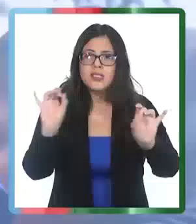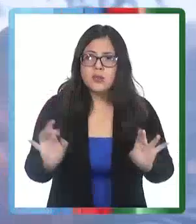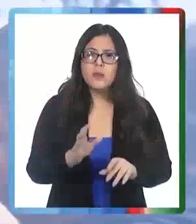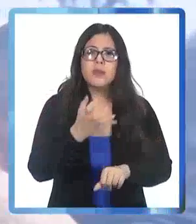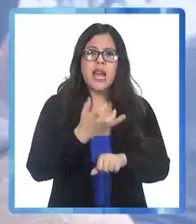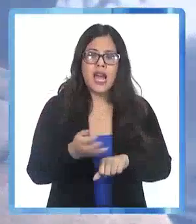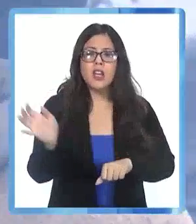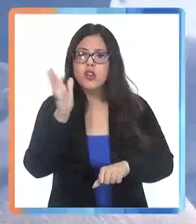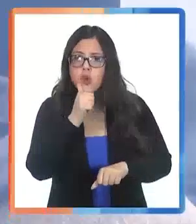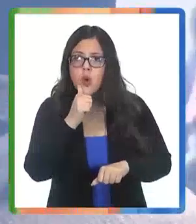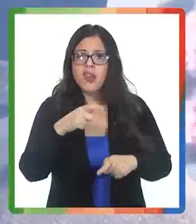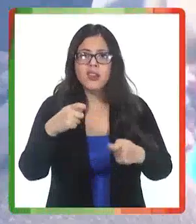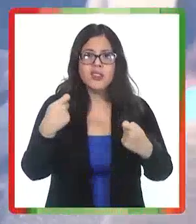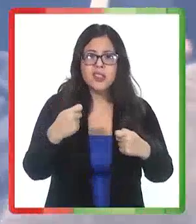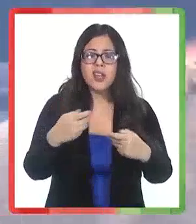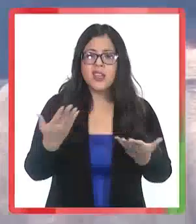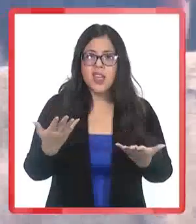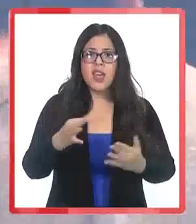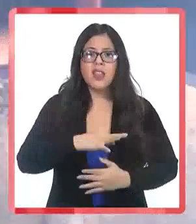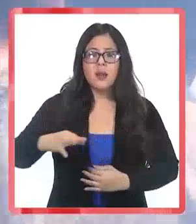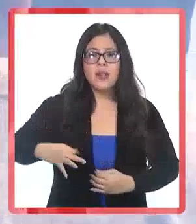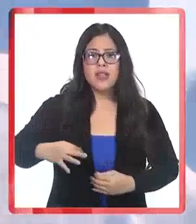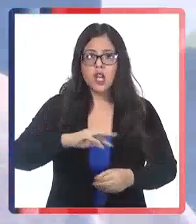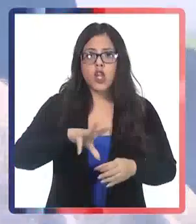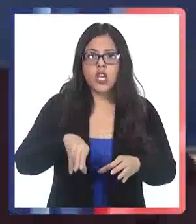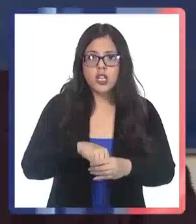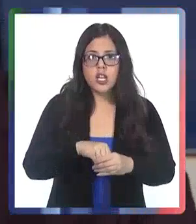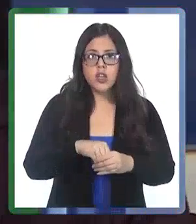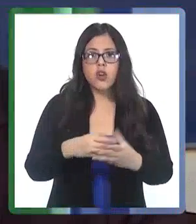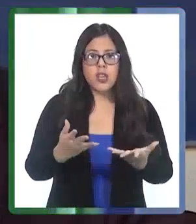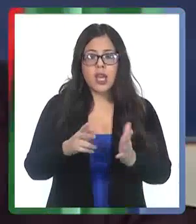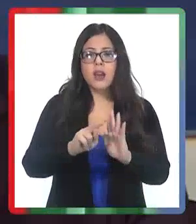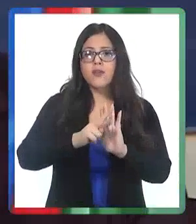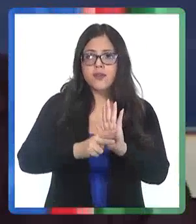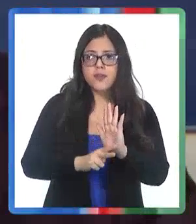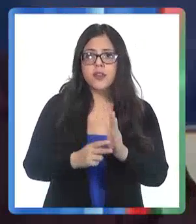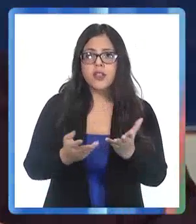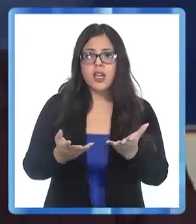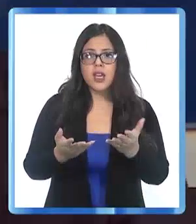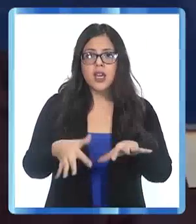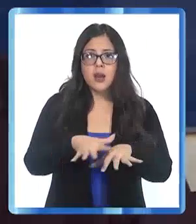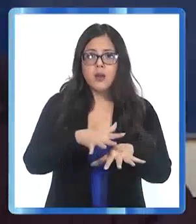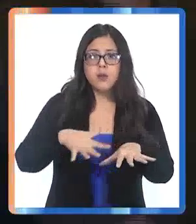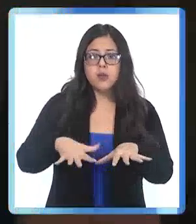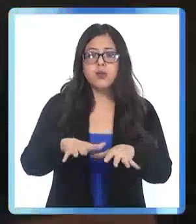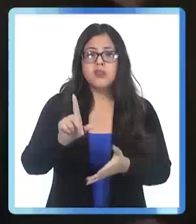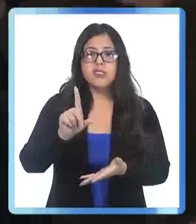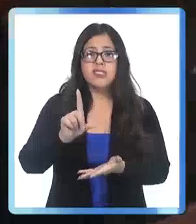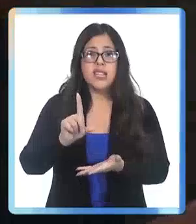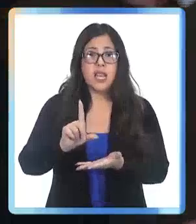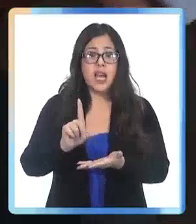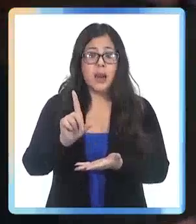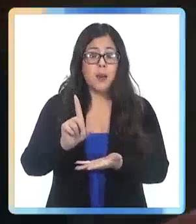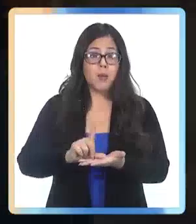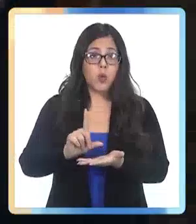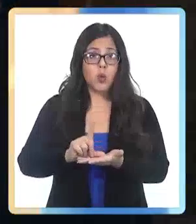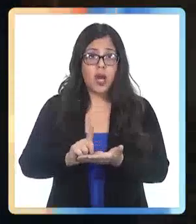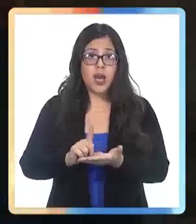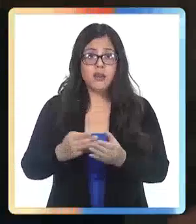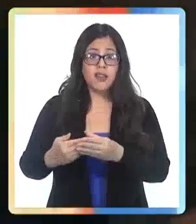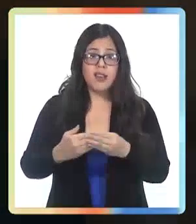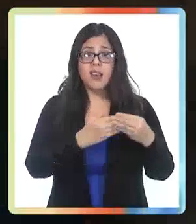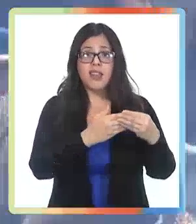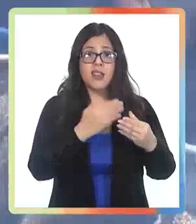si existió o no un intento desde el Ministerio del Interior por modificar la biografía del líder de la CAM en Wikipedia